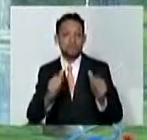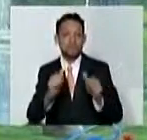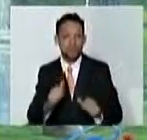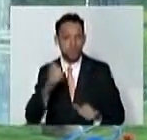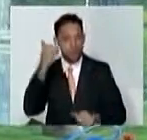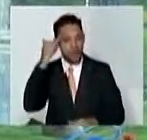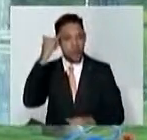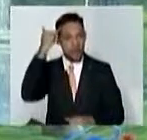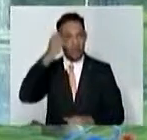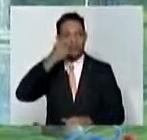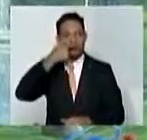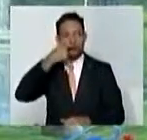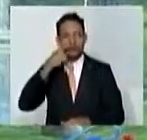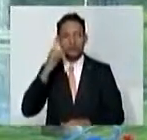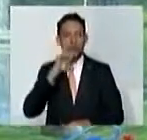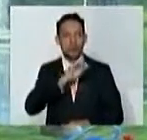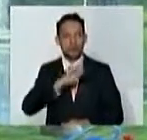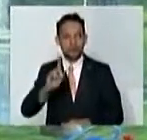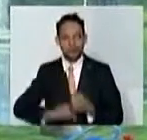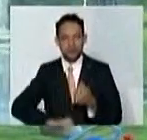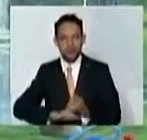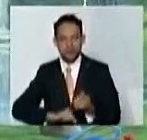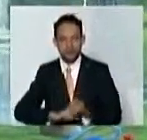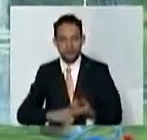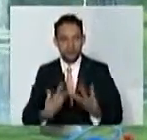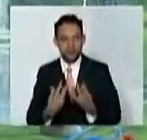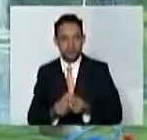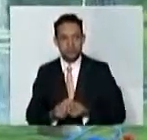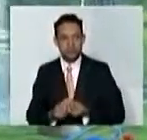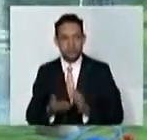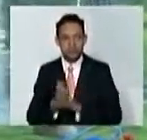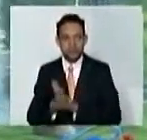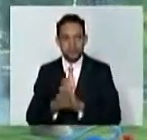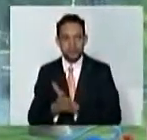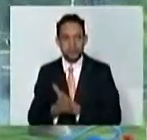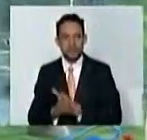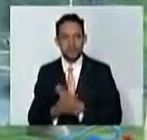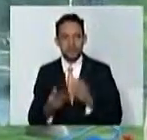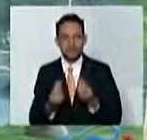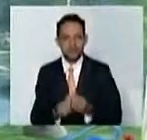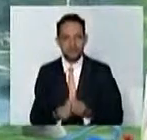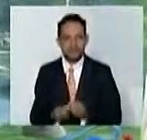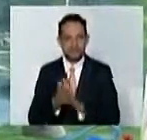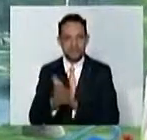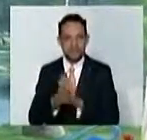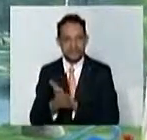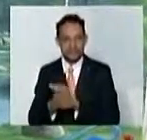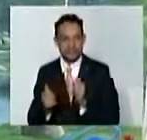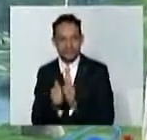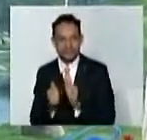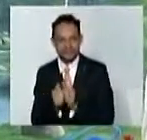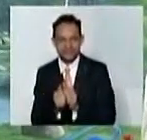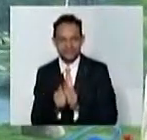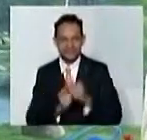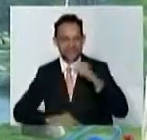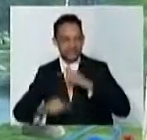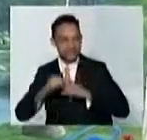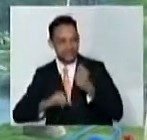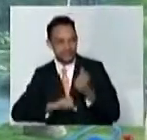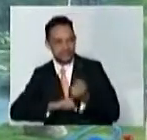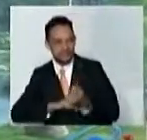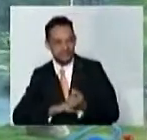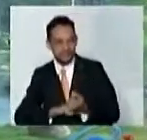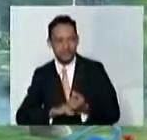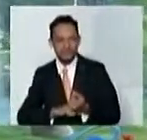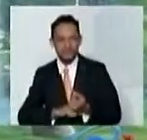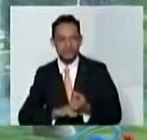automedicación. Si ustedes van a algún sitio, así tengan nuestras fotos y les pretenden cambiar las